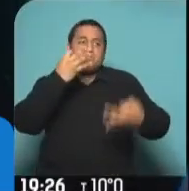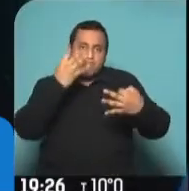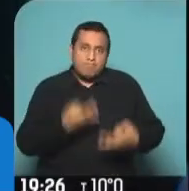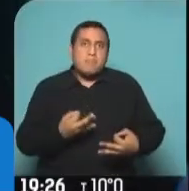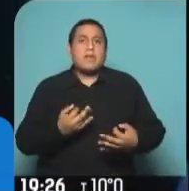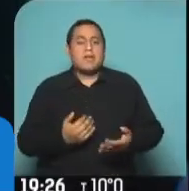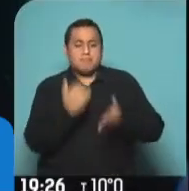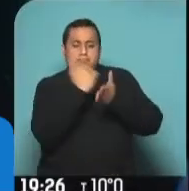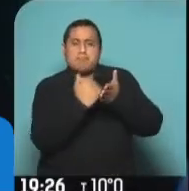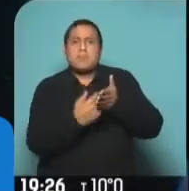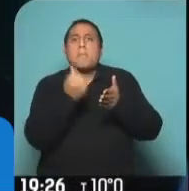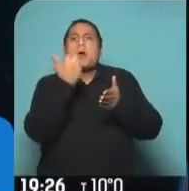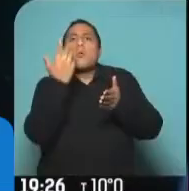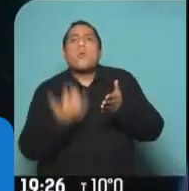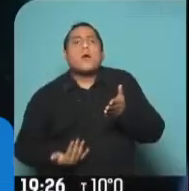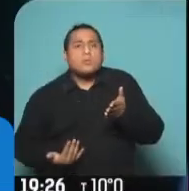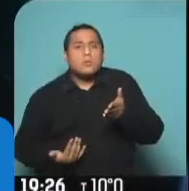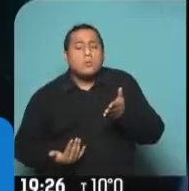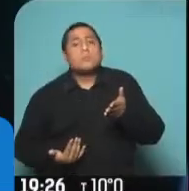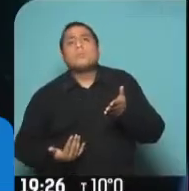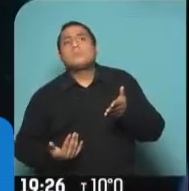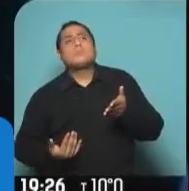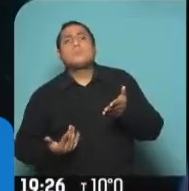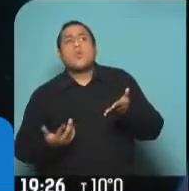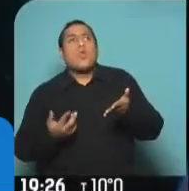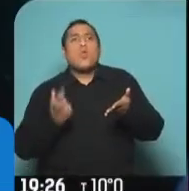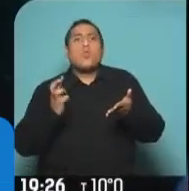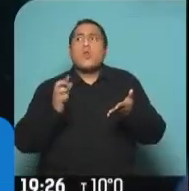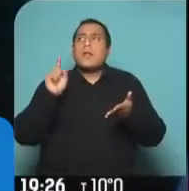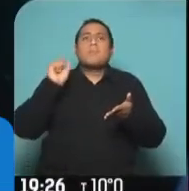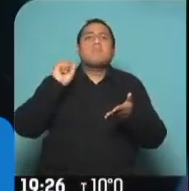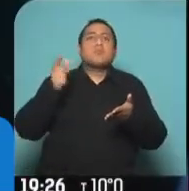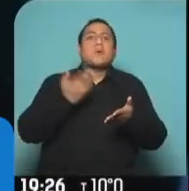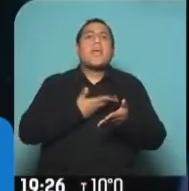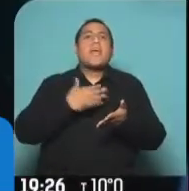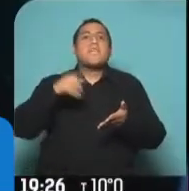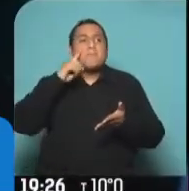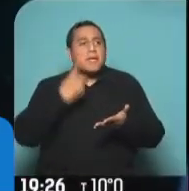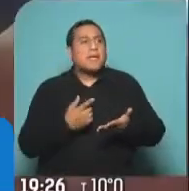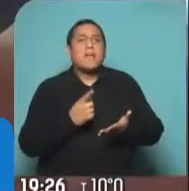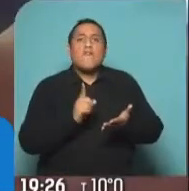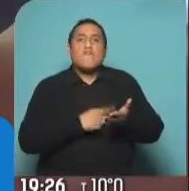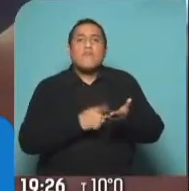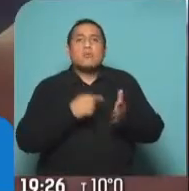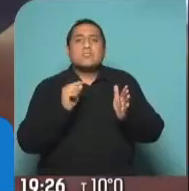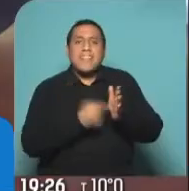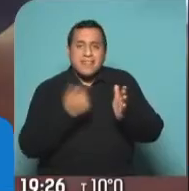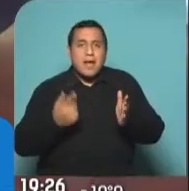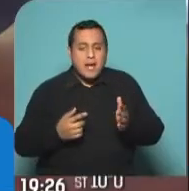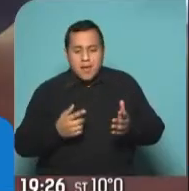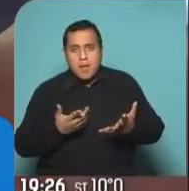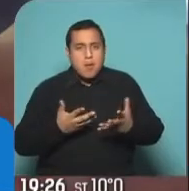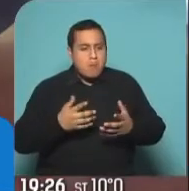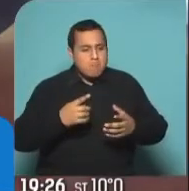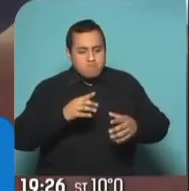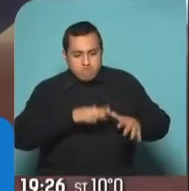equilibrio del presupuesto, por lo menos el equilibrio primario, que entren los dólares del Fondo Monetario, que el Banco Central juegue como está jugando, de manera muy